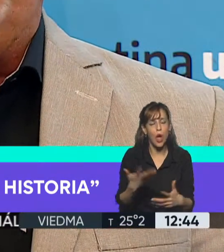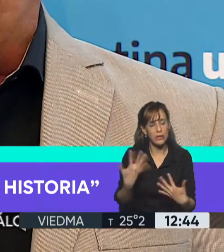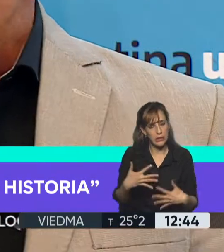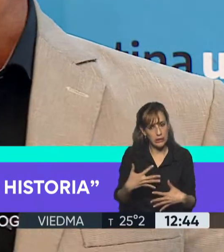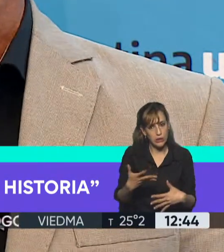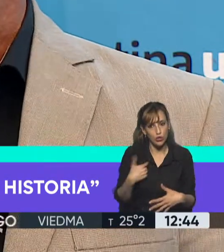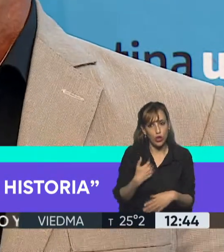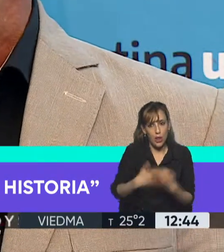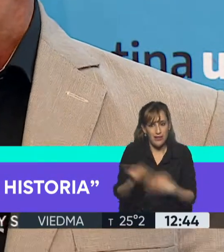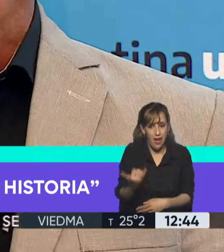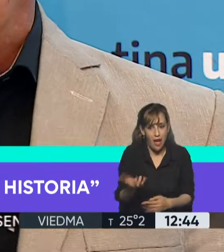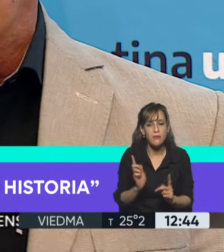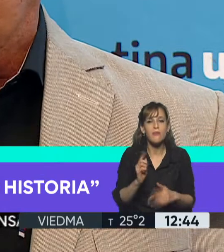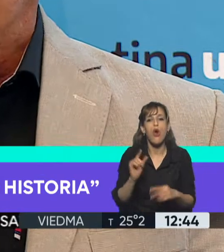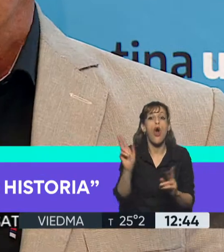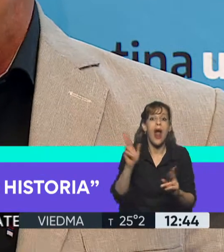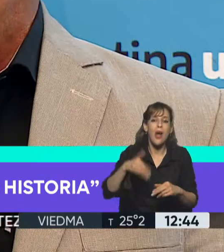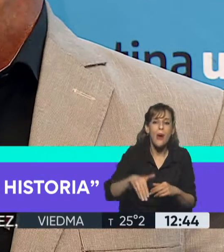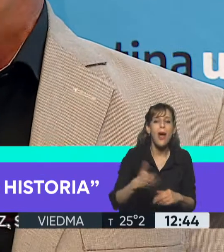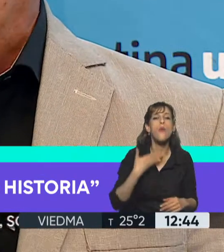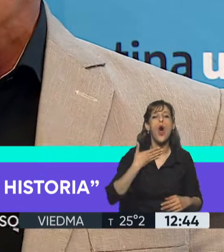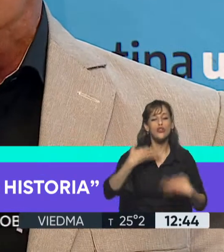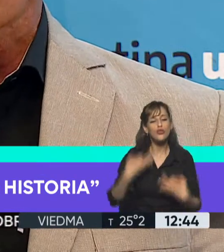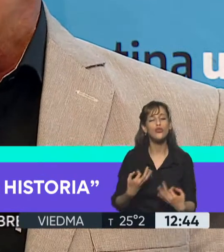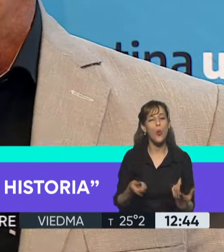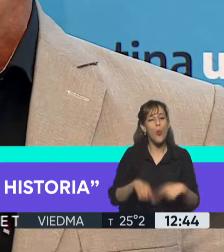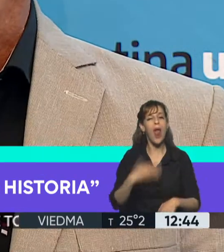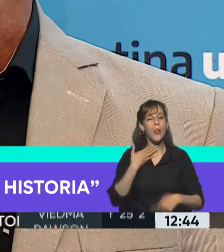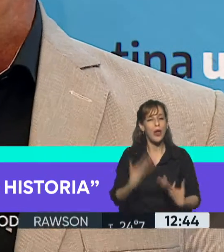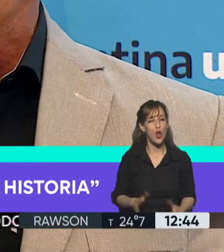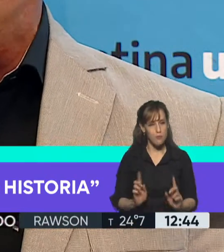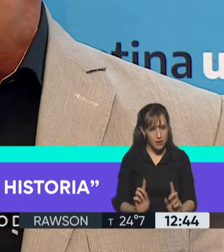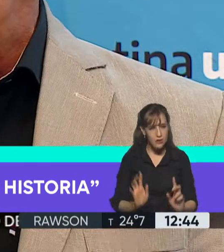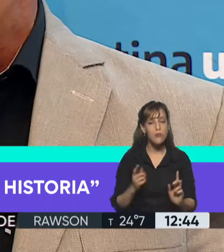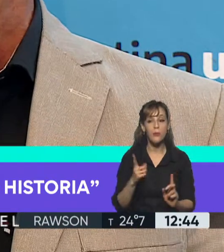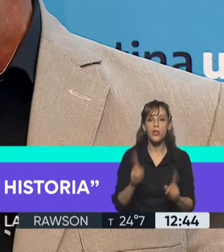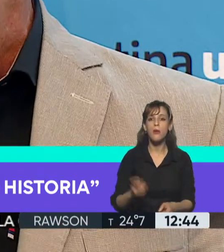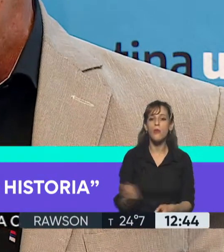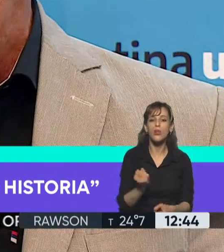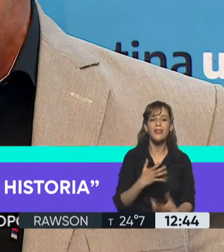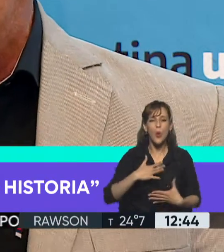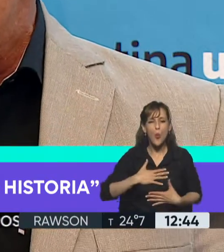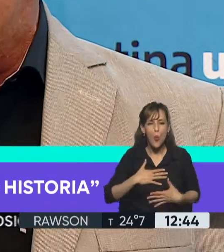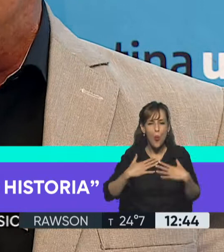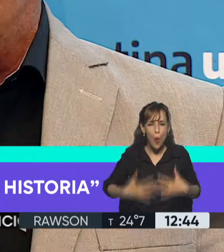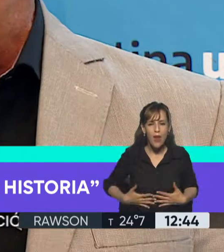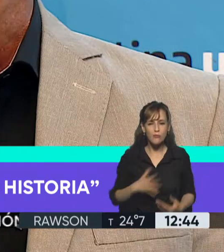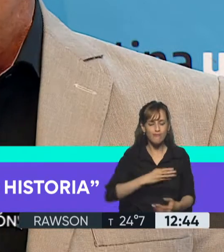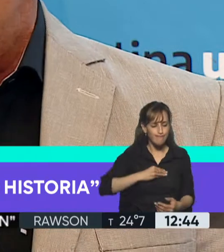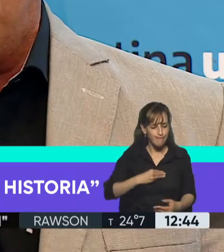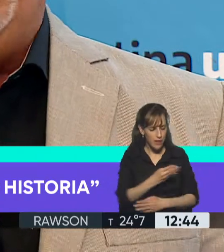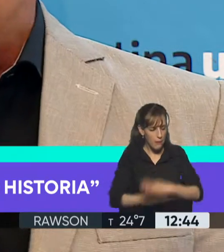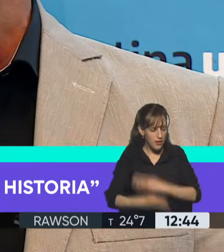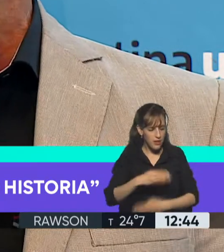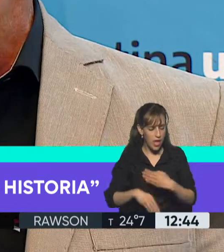y seguramente recuperando la voz en poco tiempo. Pero también es necesario que en el cuerpo perciba uno qué significa la discapacidad y no